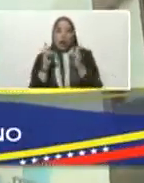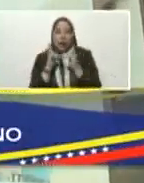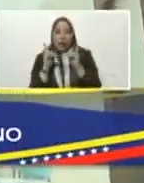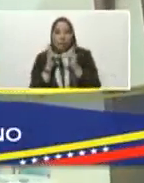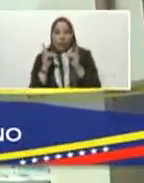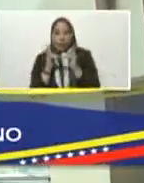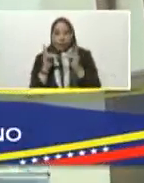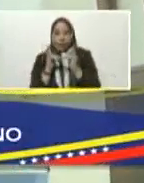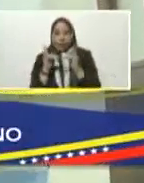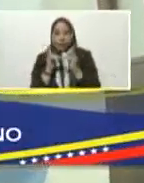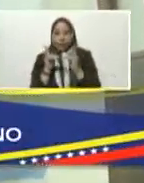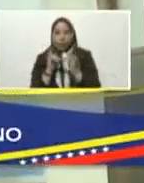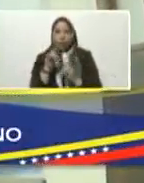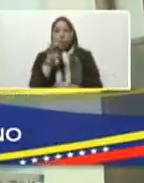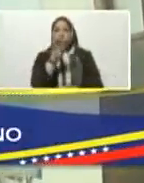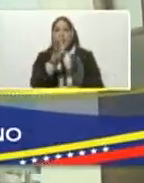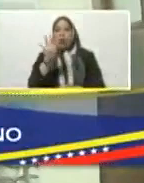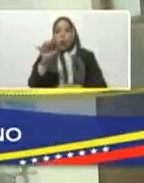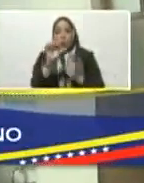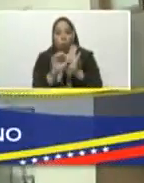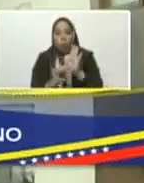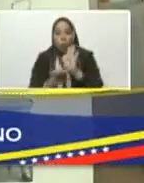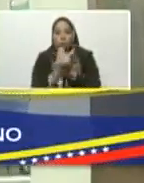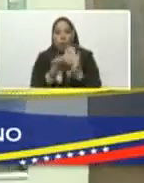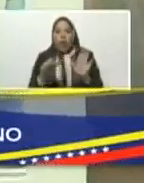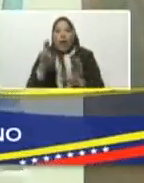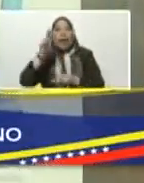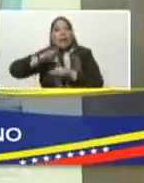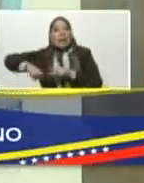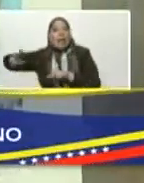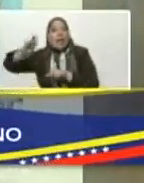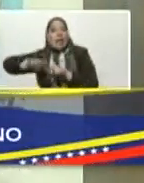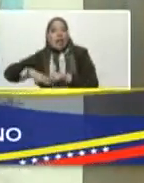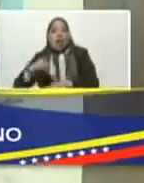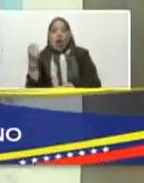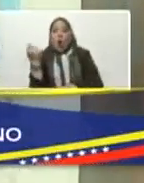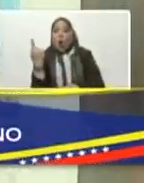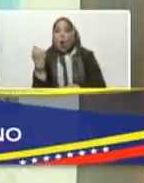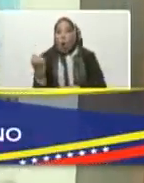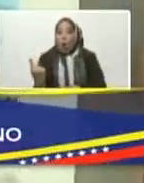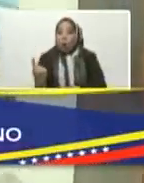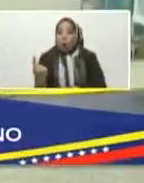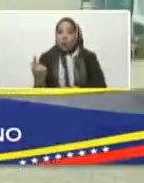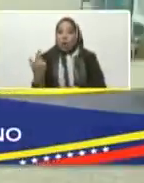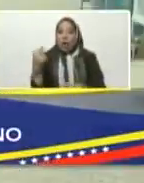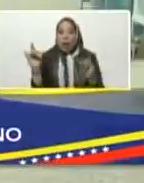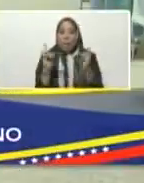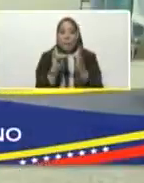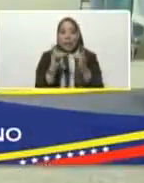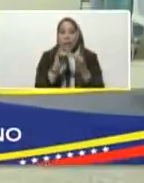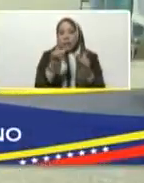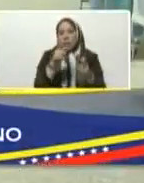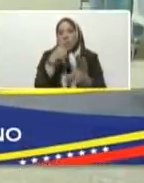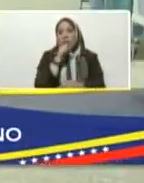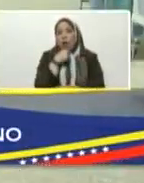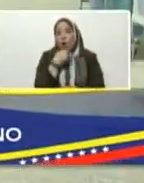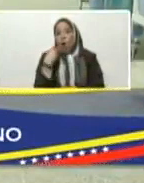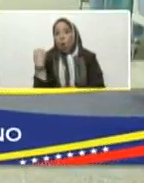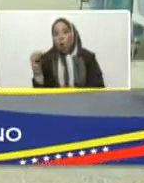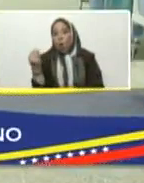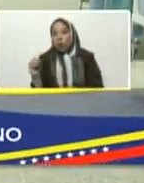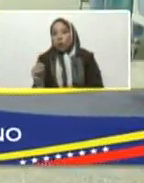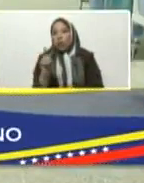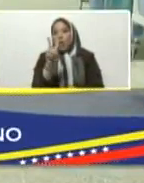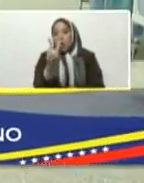pediátrica, 24 camas para cirugía general, 11 para medicina interna, 5 para traumatología y 2